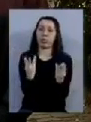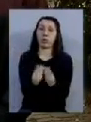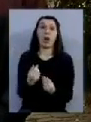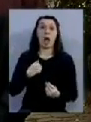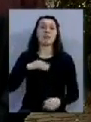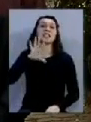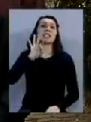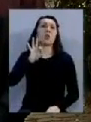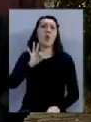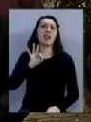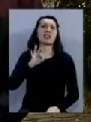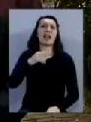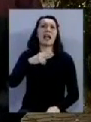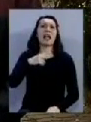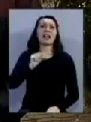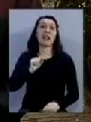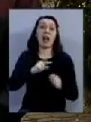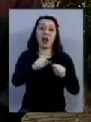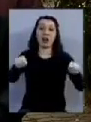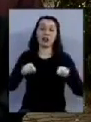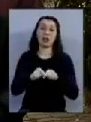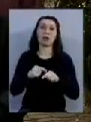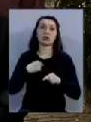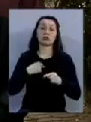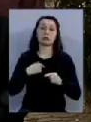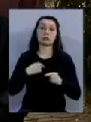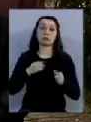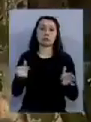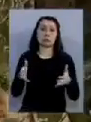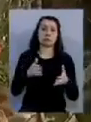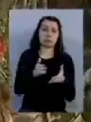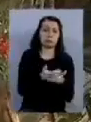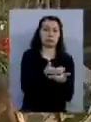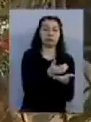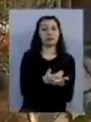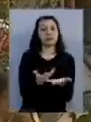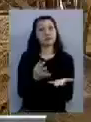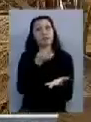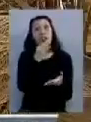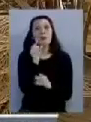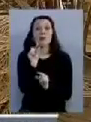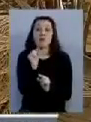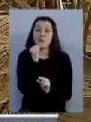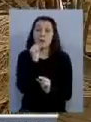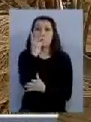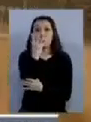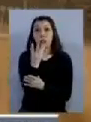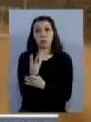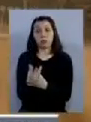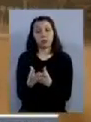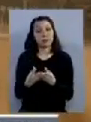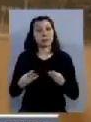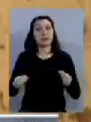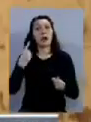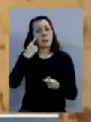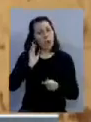quedan 50, poco más de 50 hectáreas, pero ya estoy arrancando los mimbrales. Predicen que se extinguen, que desaparecen,